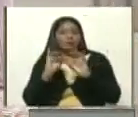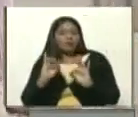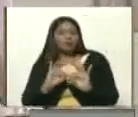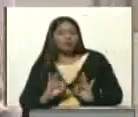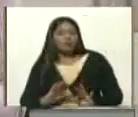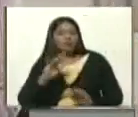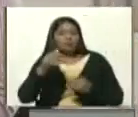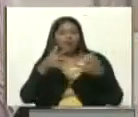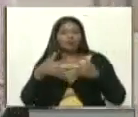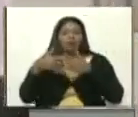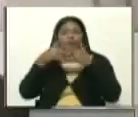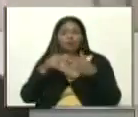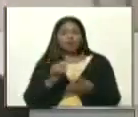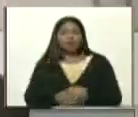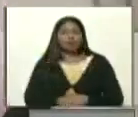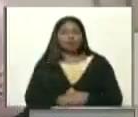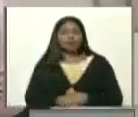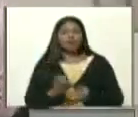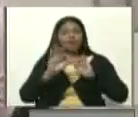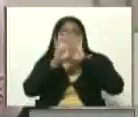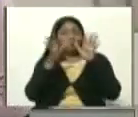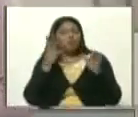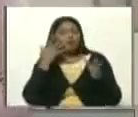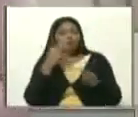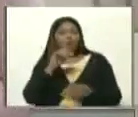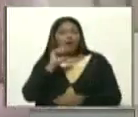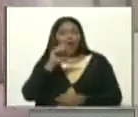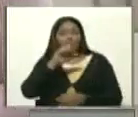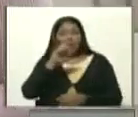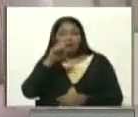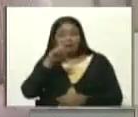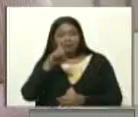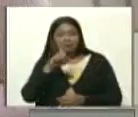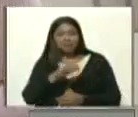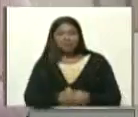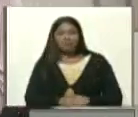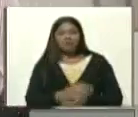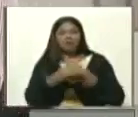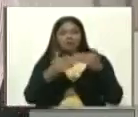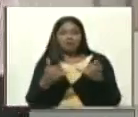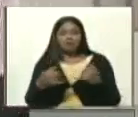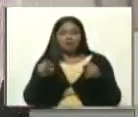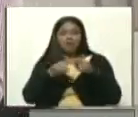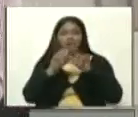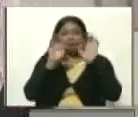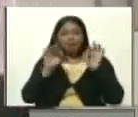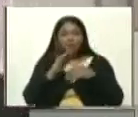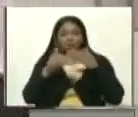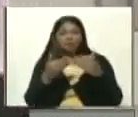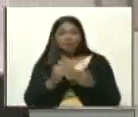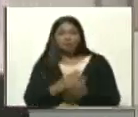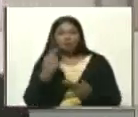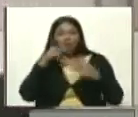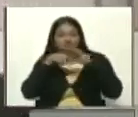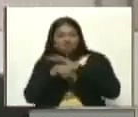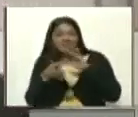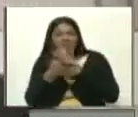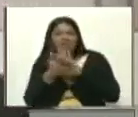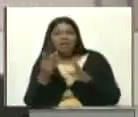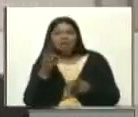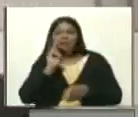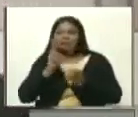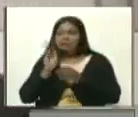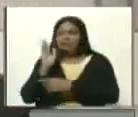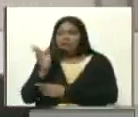Unidos. Evidentemente, en el caso de Alex Saab, quieren a través de él castigar a